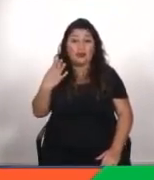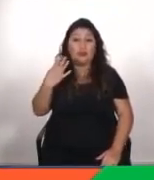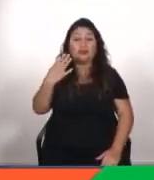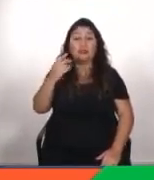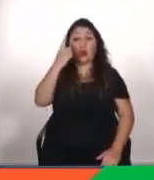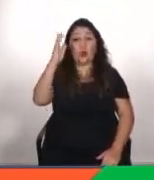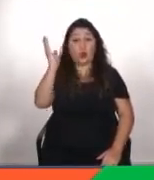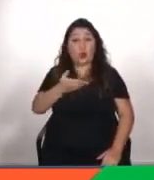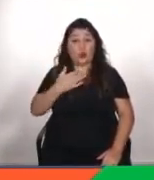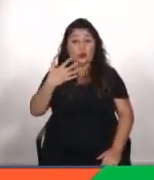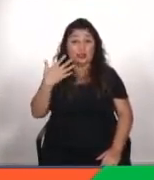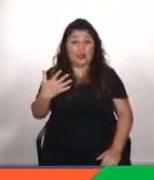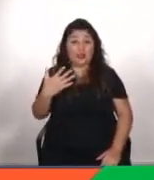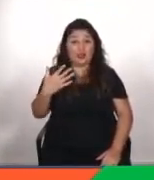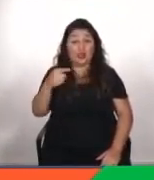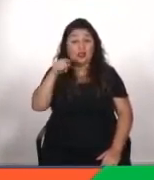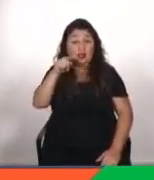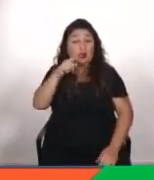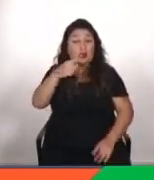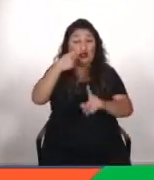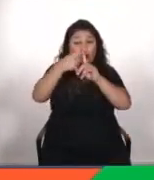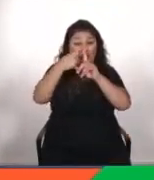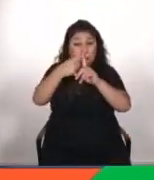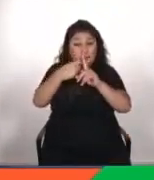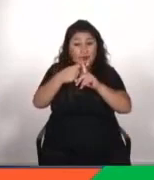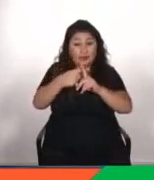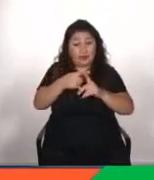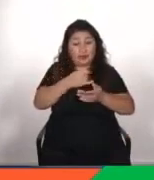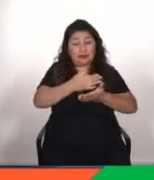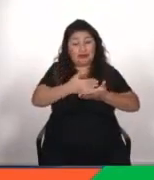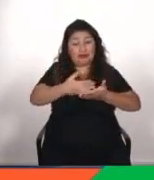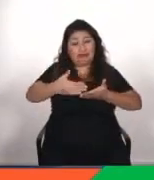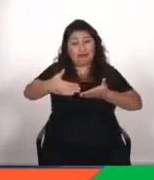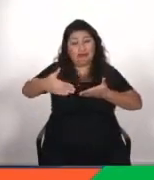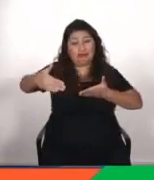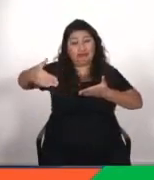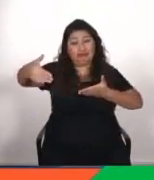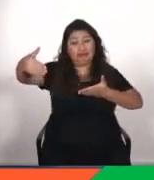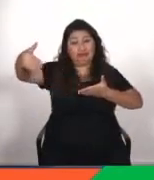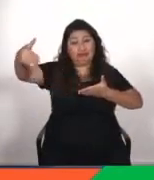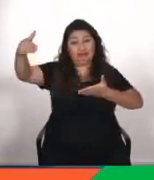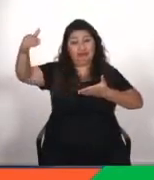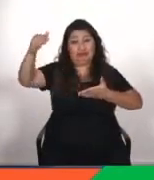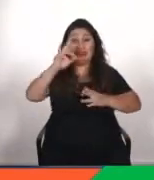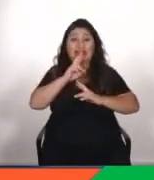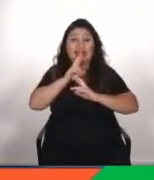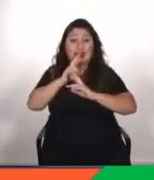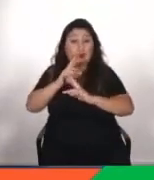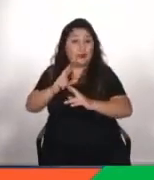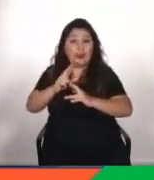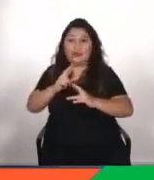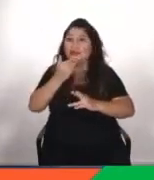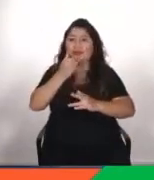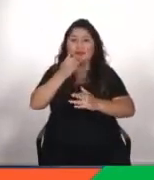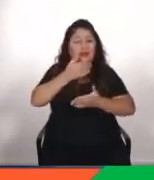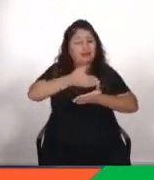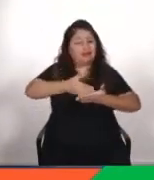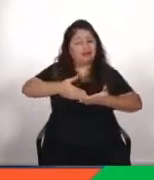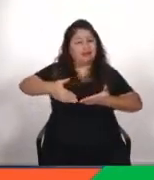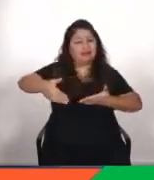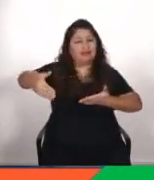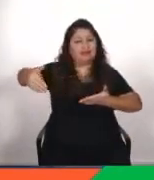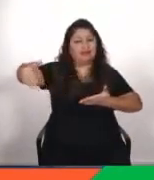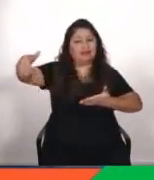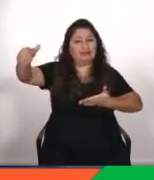pequeñas, si uno suma las infinitas fracciones, el resultado sorprendentemente es infinito. No hay un número, siempre crece más allá.